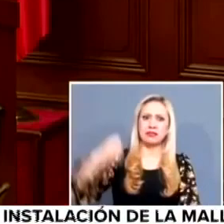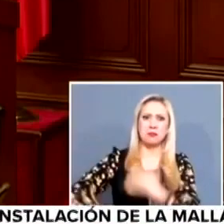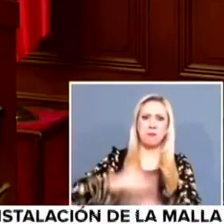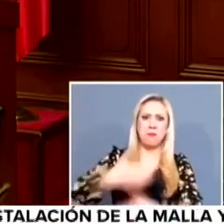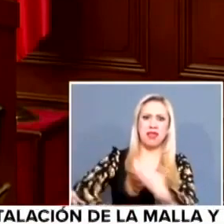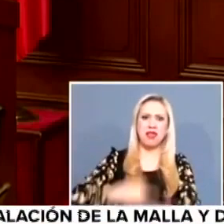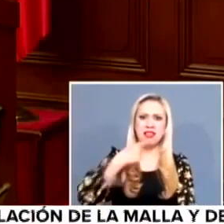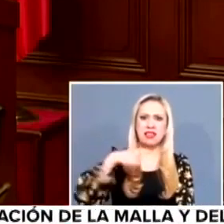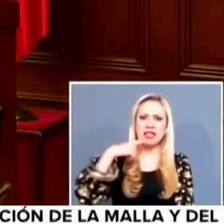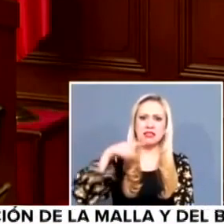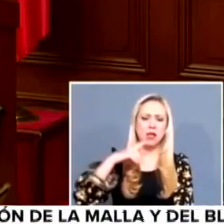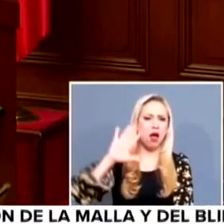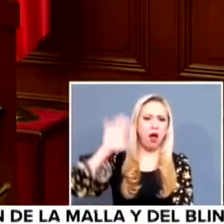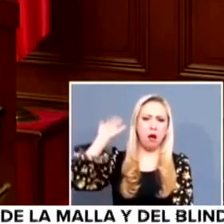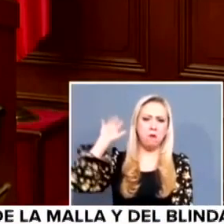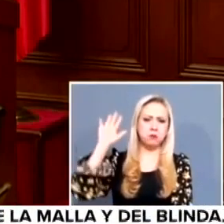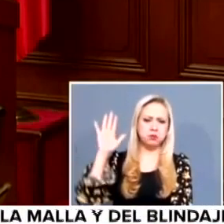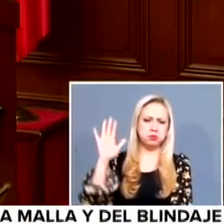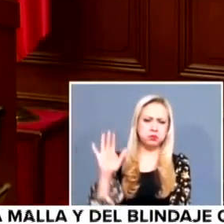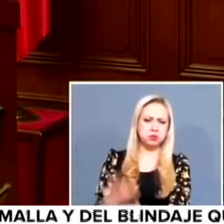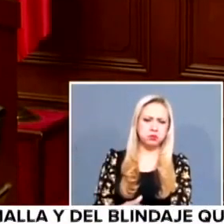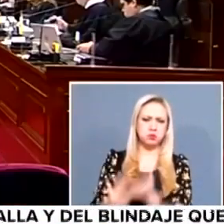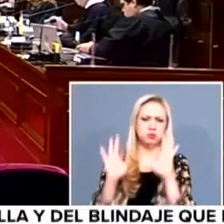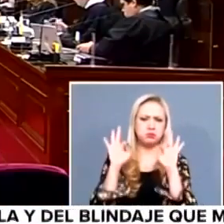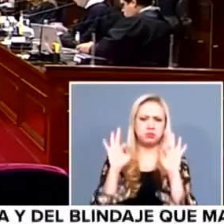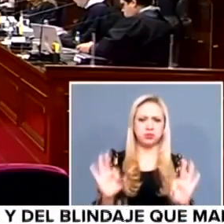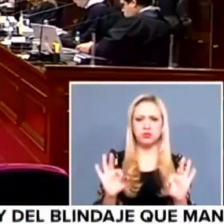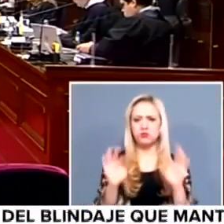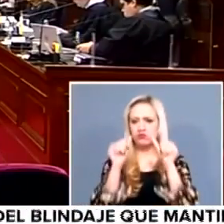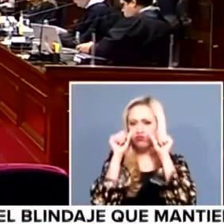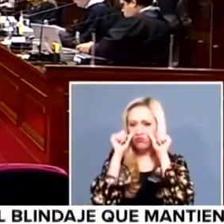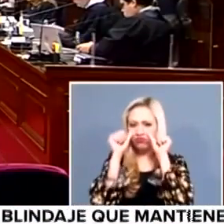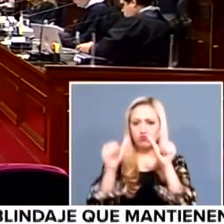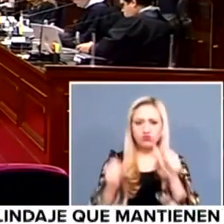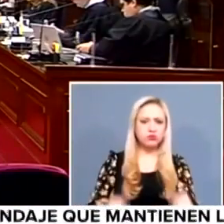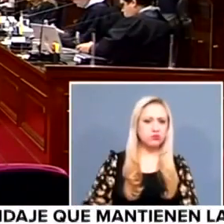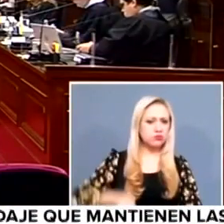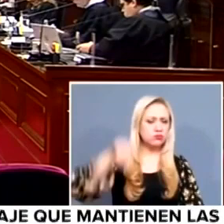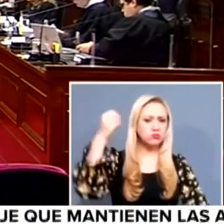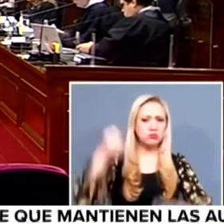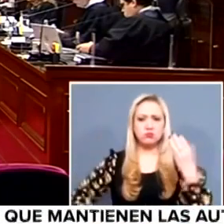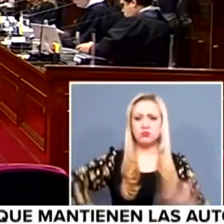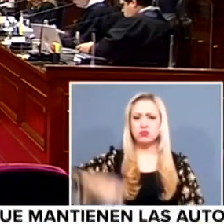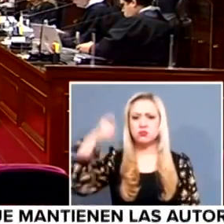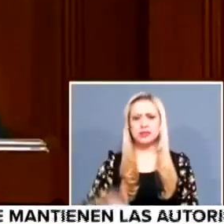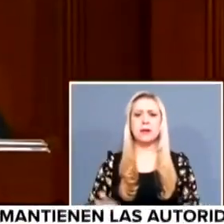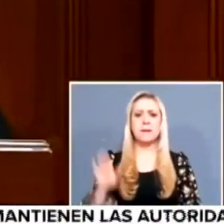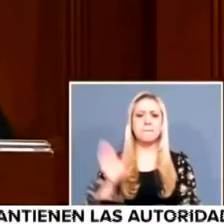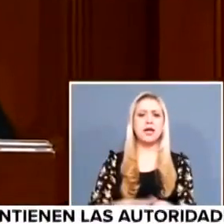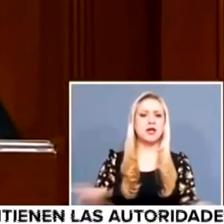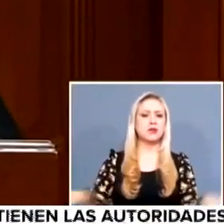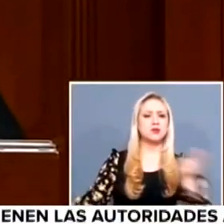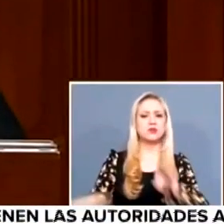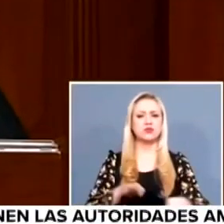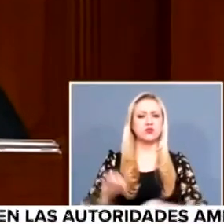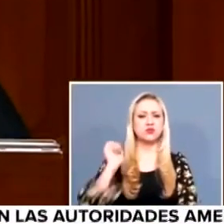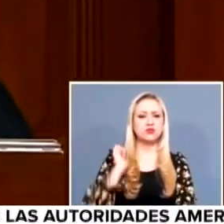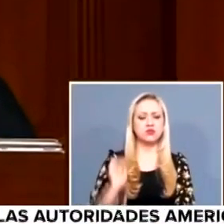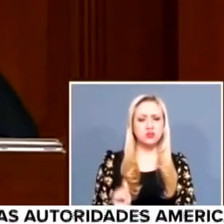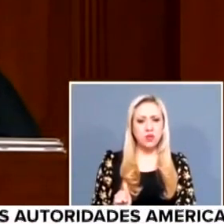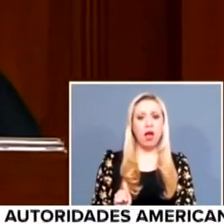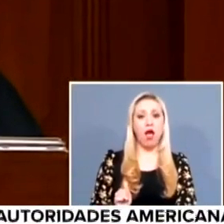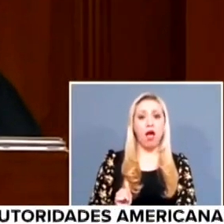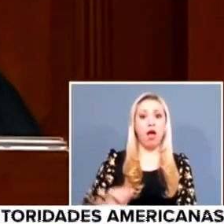que hay que ver es quién le copió a quién. Y habló del interés político que genera, pues se tiene la idea de que la ministra es